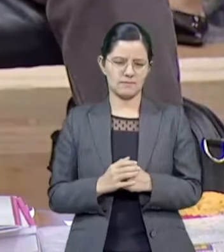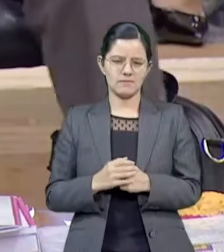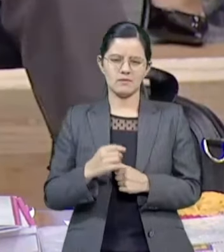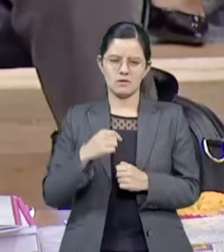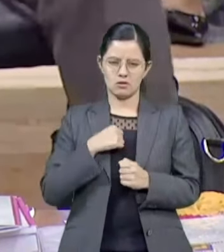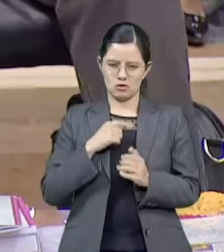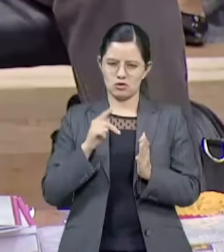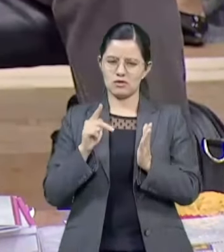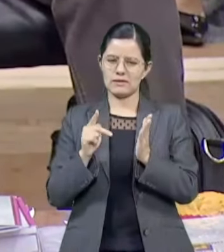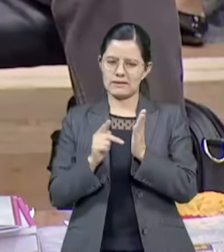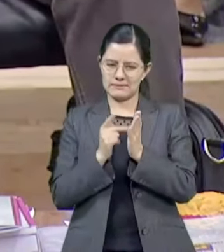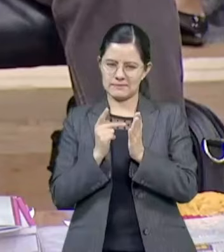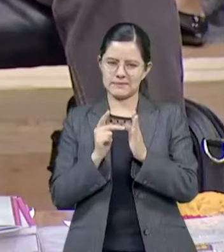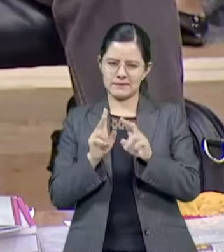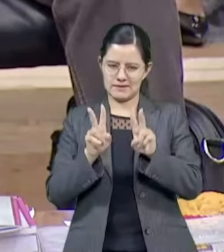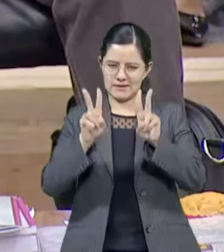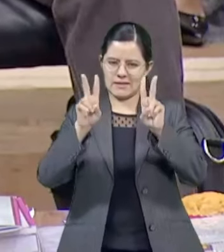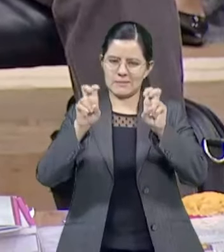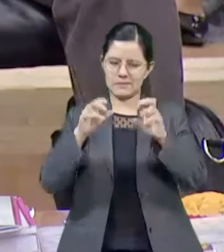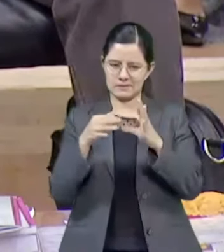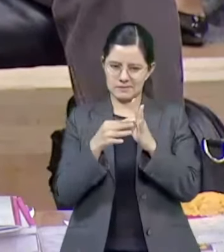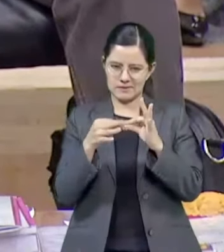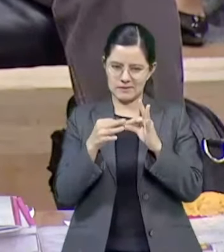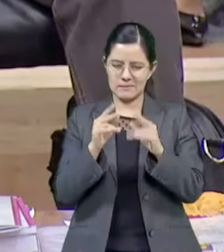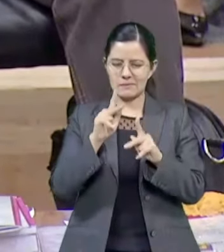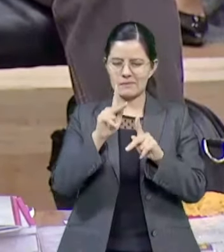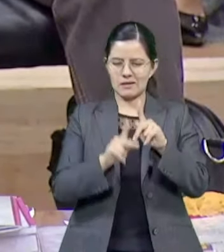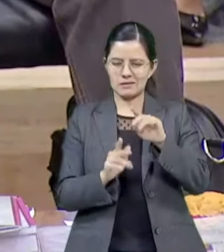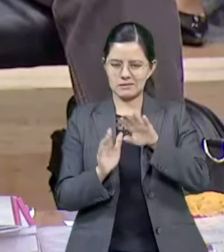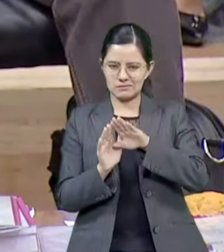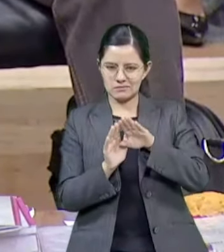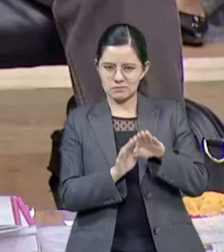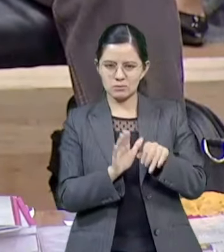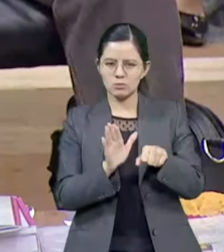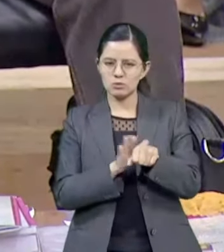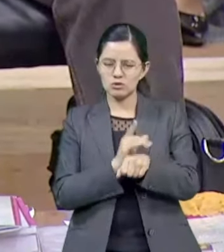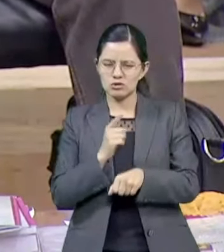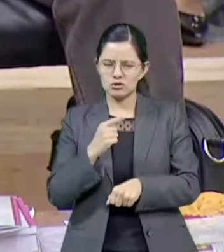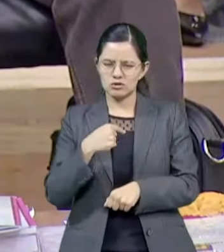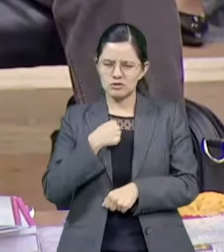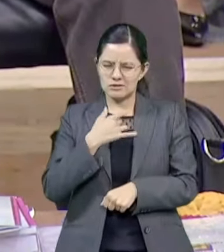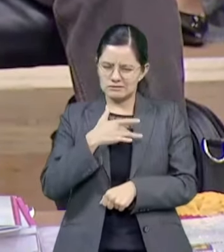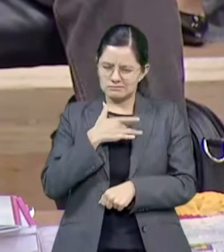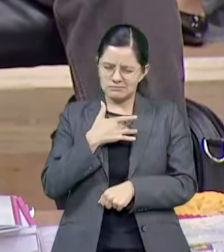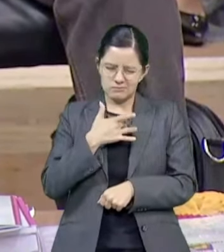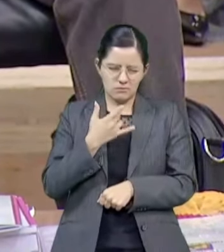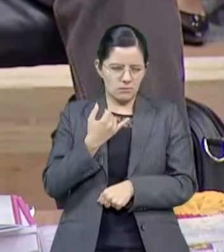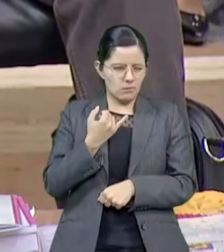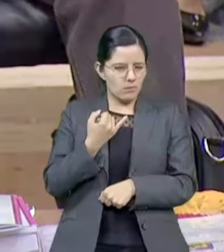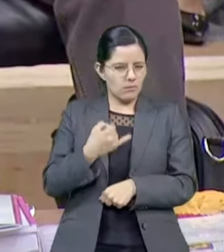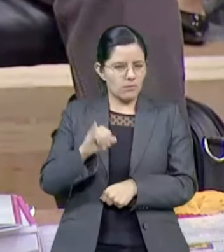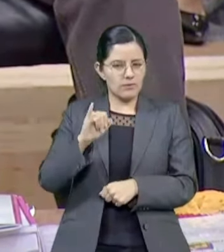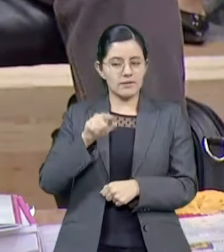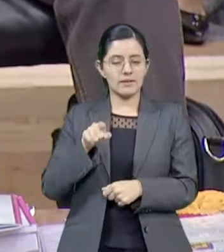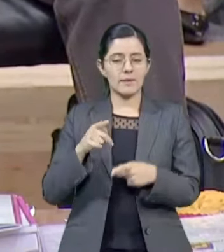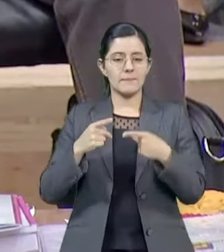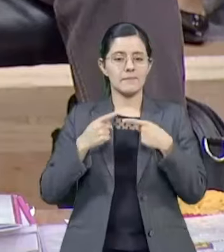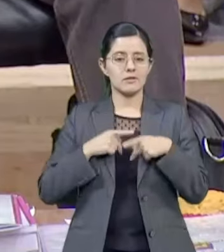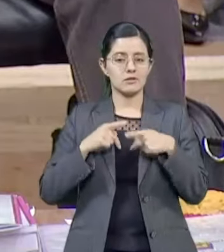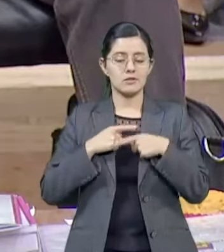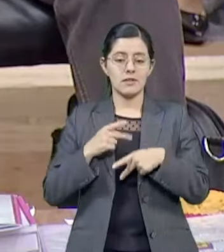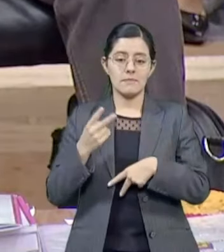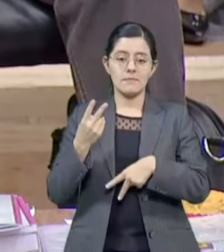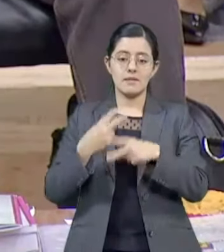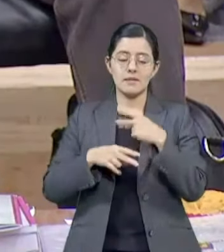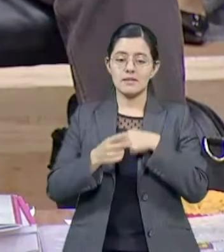Lo dejo apartado un momento porque me parece increíble que alguien aquí venga a decir: no